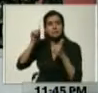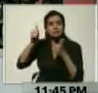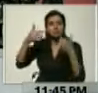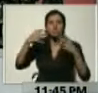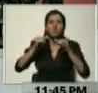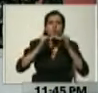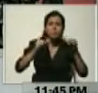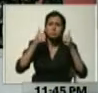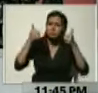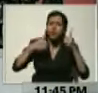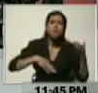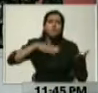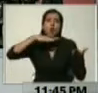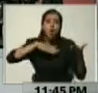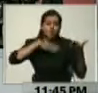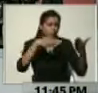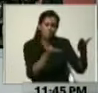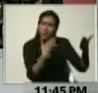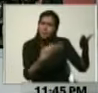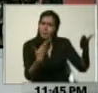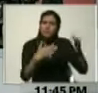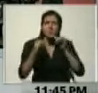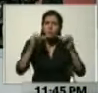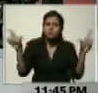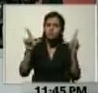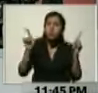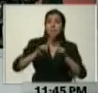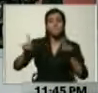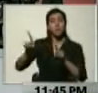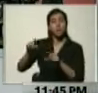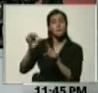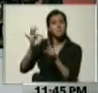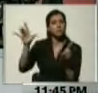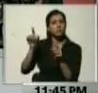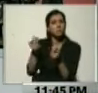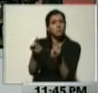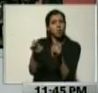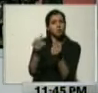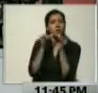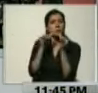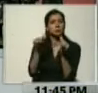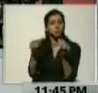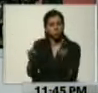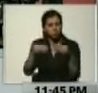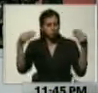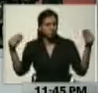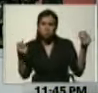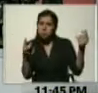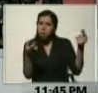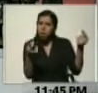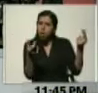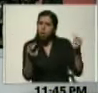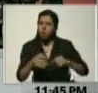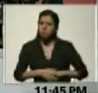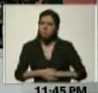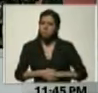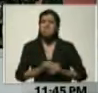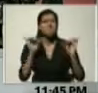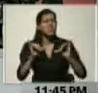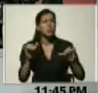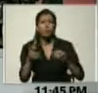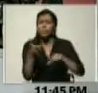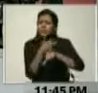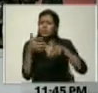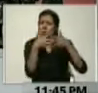Pakistán. ¿Ah? ¿Sí? Mientras tanto, ese mismo imperio, esa misma derecha arremetió